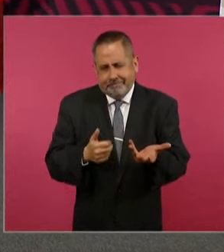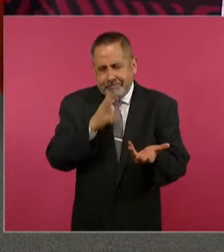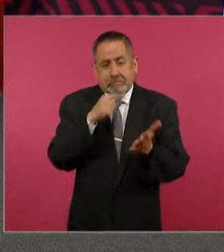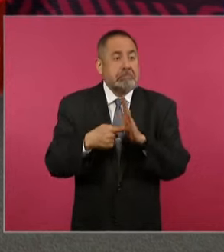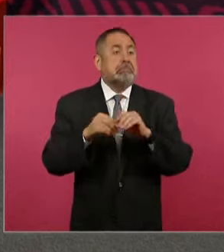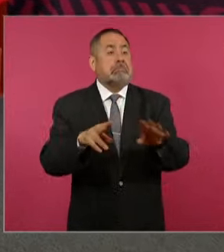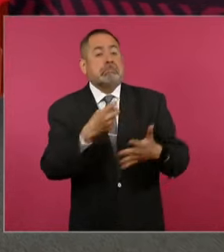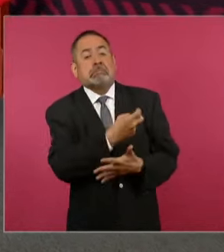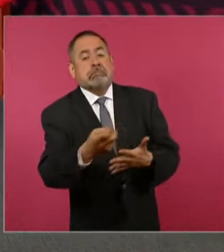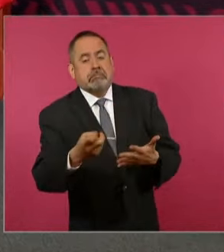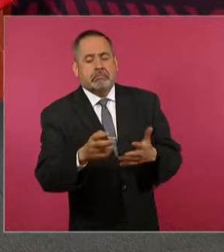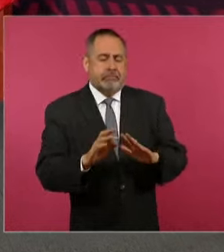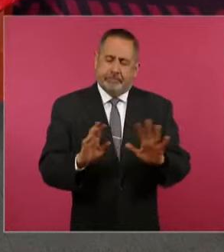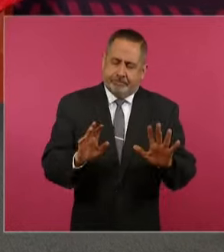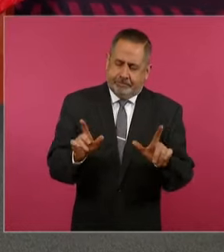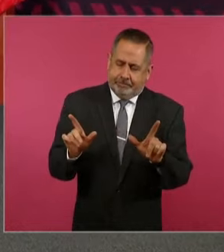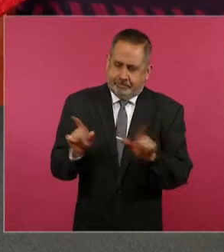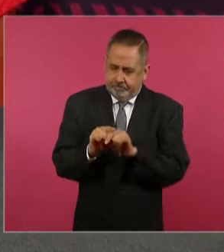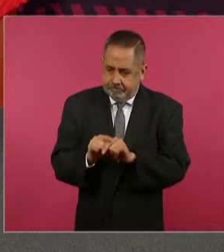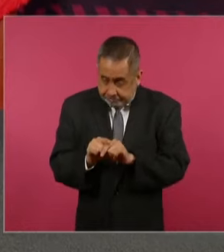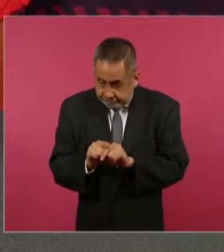eh No podemos